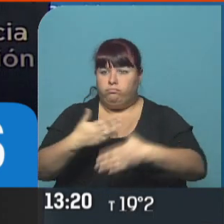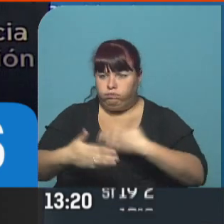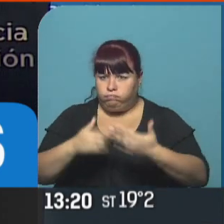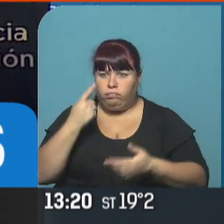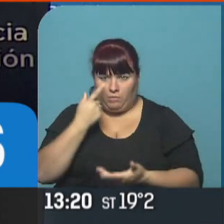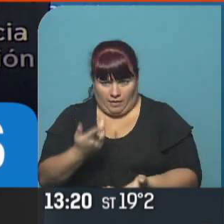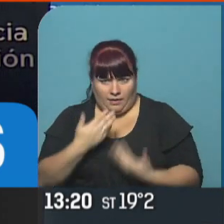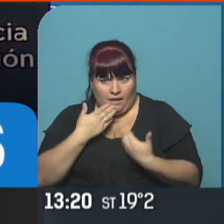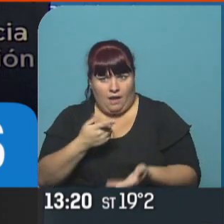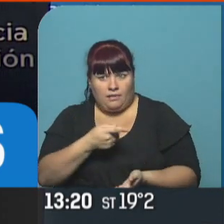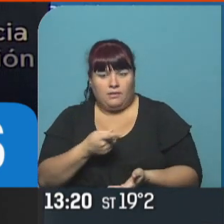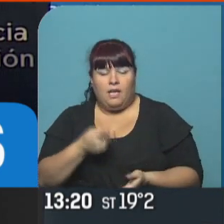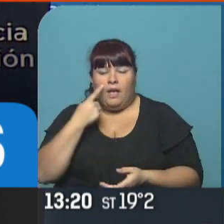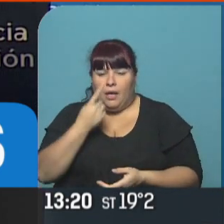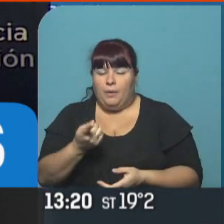está viendo,